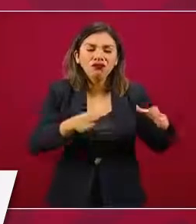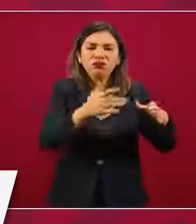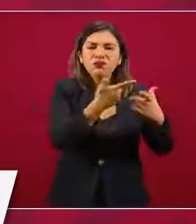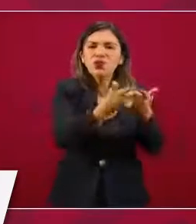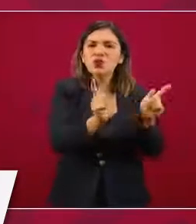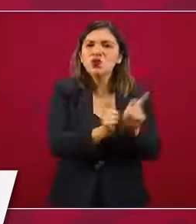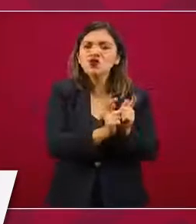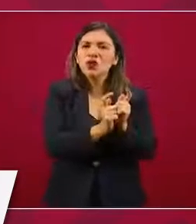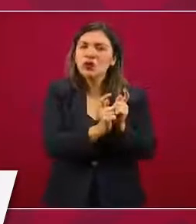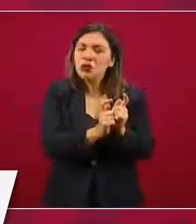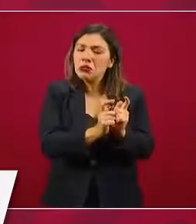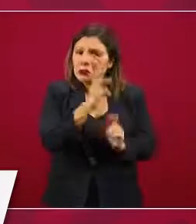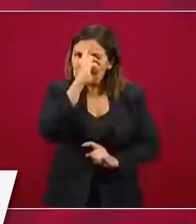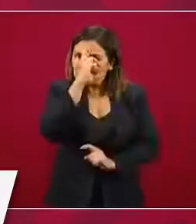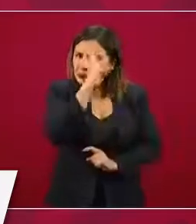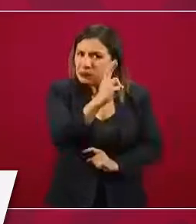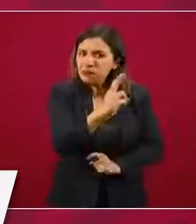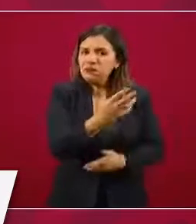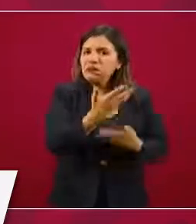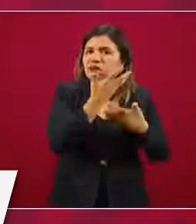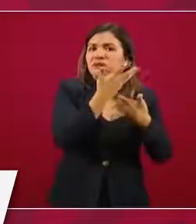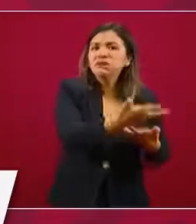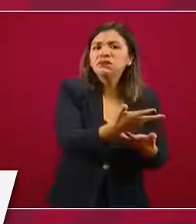por entero